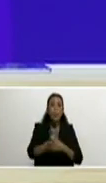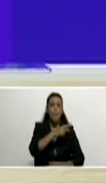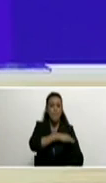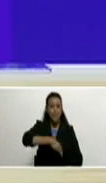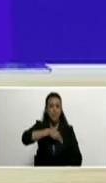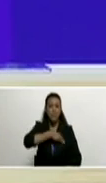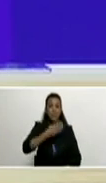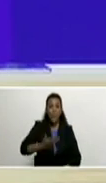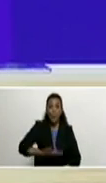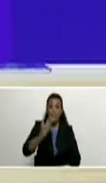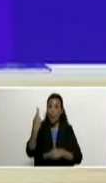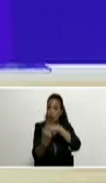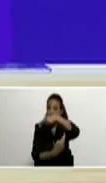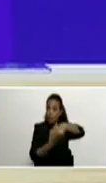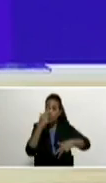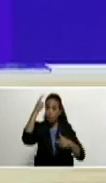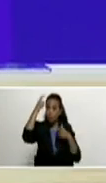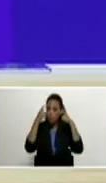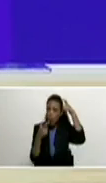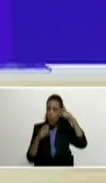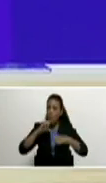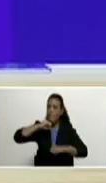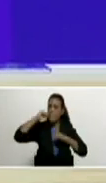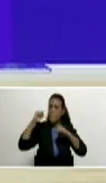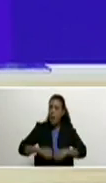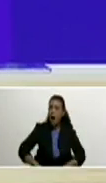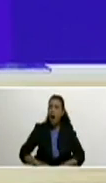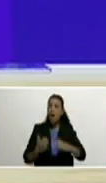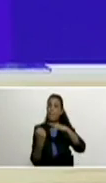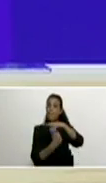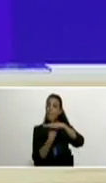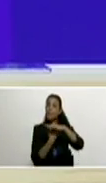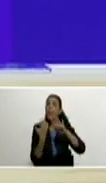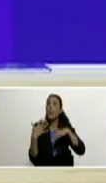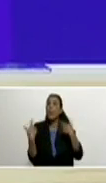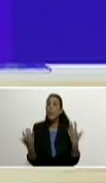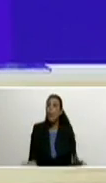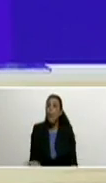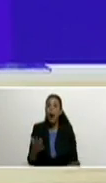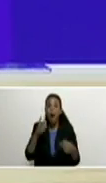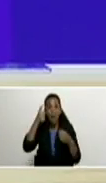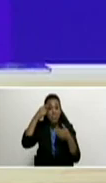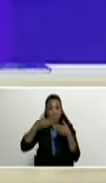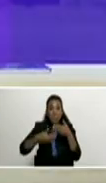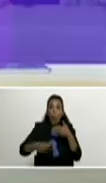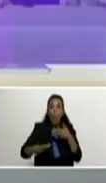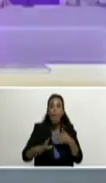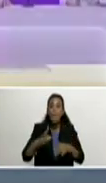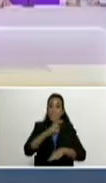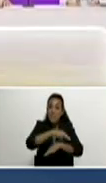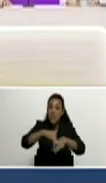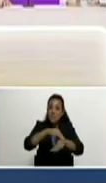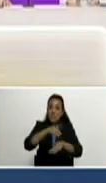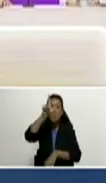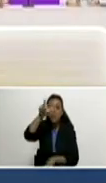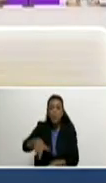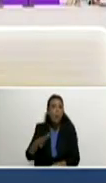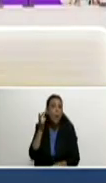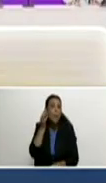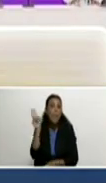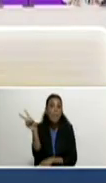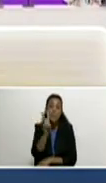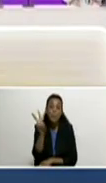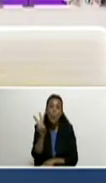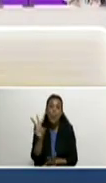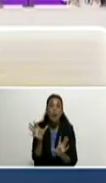tenido nuestra revolución y nuestra patria, como va a ser y es a partir de hoy la gran misión Venezuela